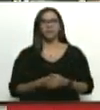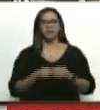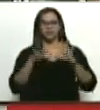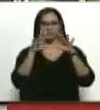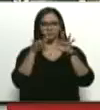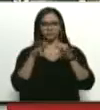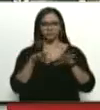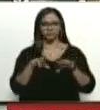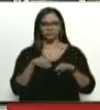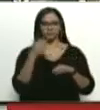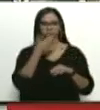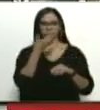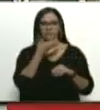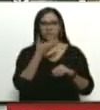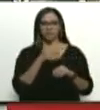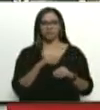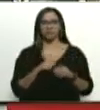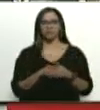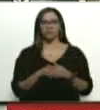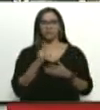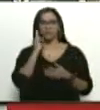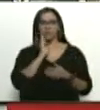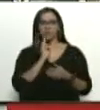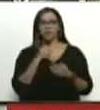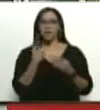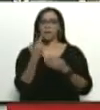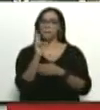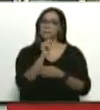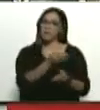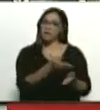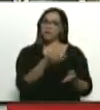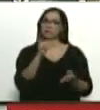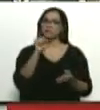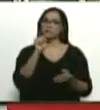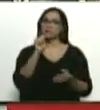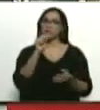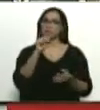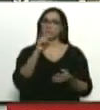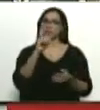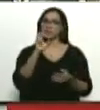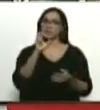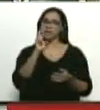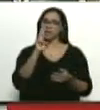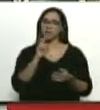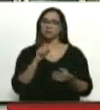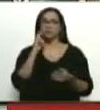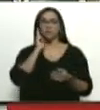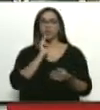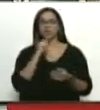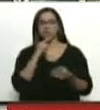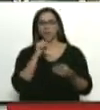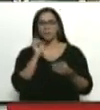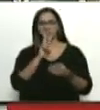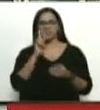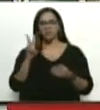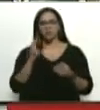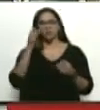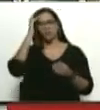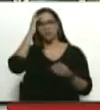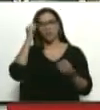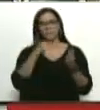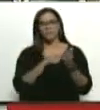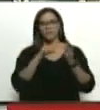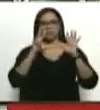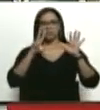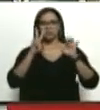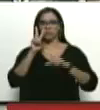a Santander que yo leí ayer y la leo aquí, para que vean el espíritu. Simón Bolívar, 22 de febrero de